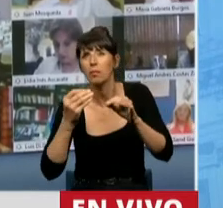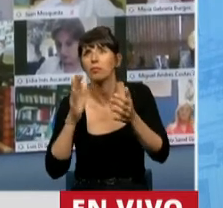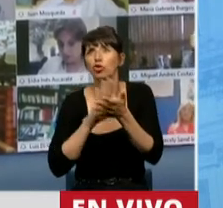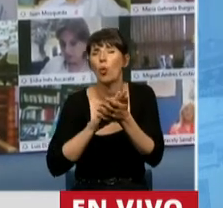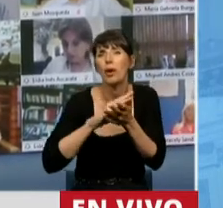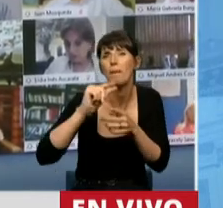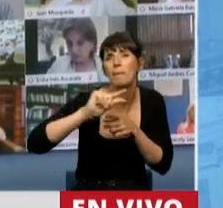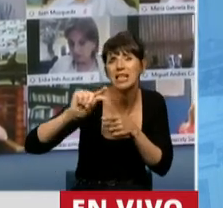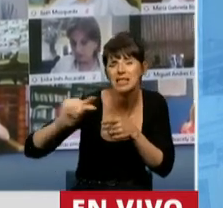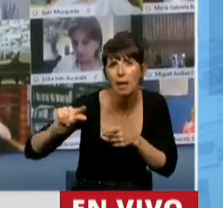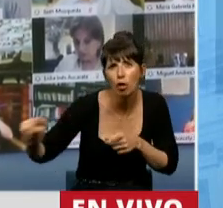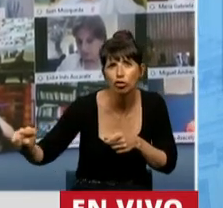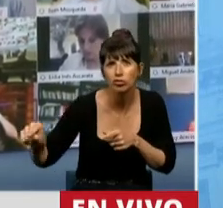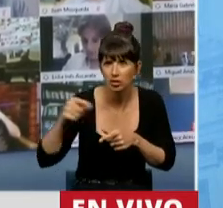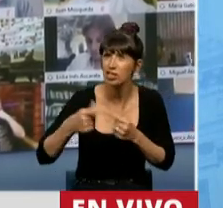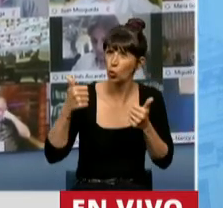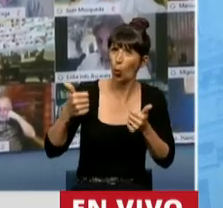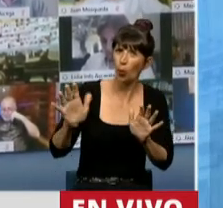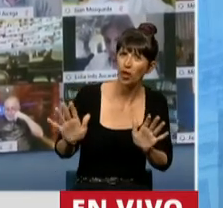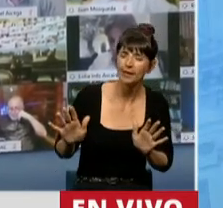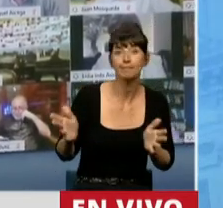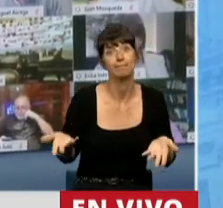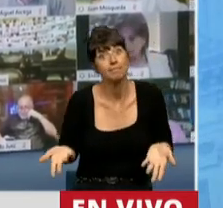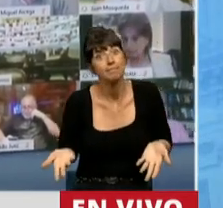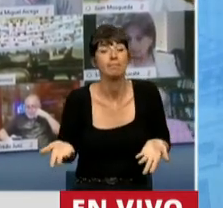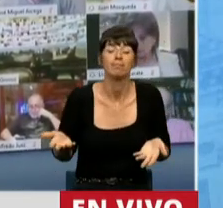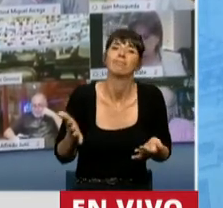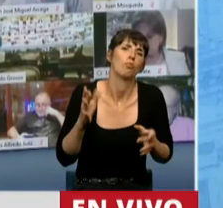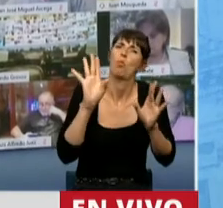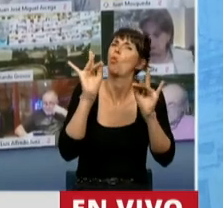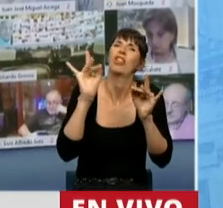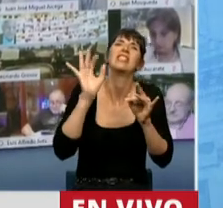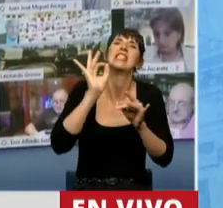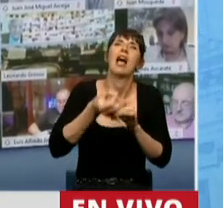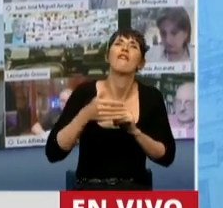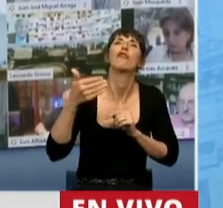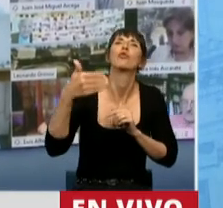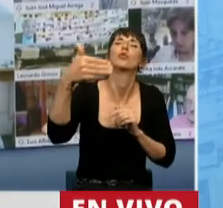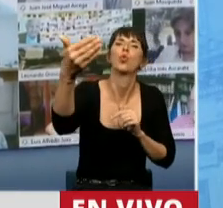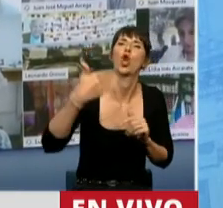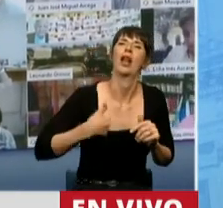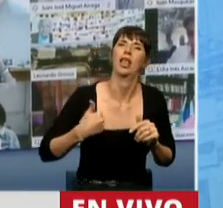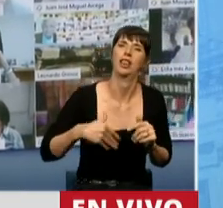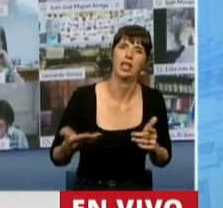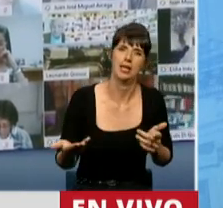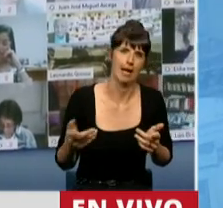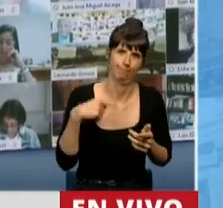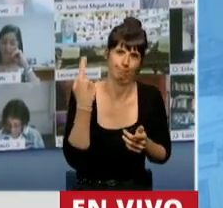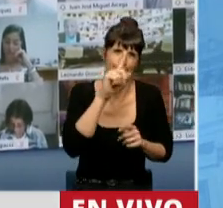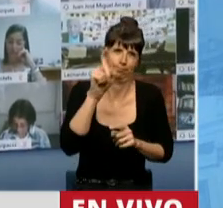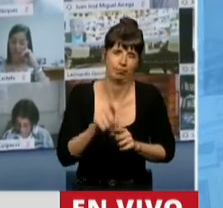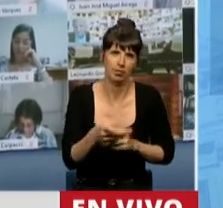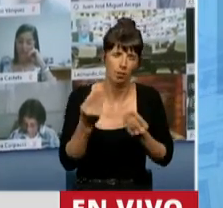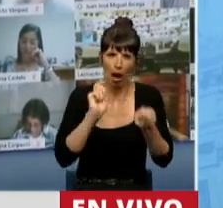préstamos? Bueno, es tan difícil predecir el futuro en la Argentina. Son tantos los cambios que